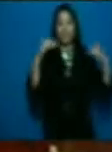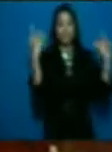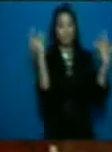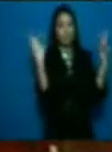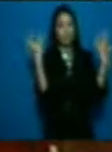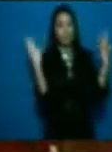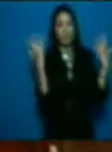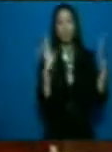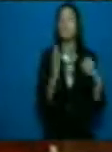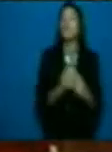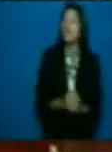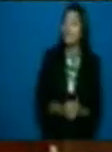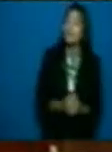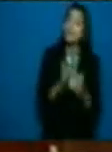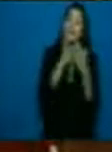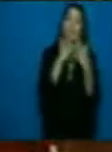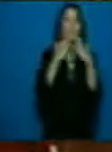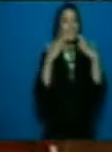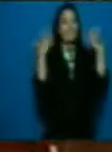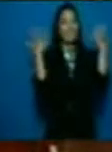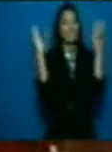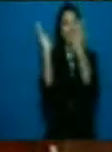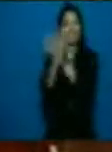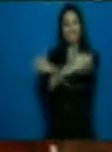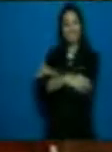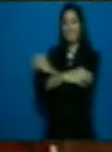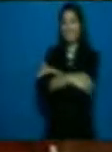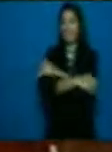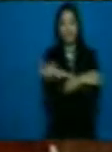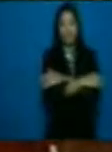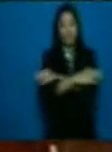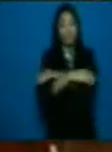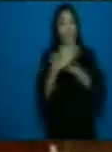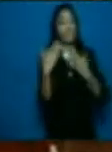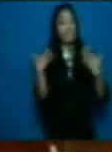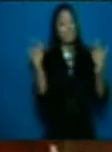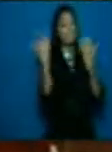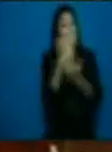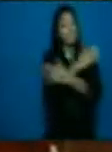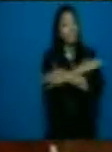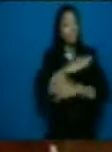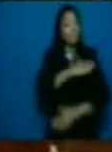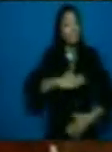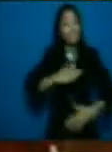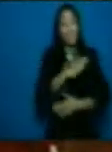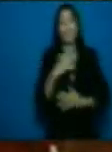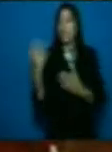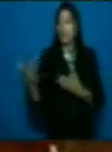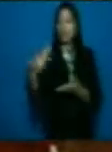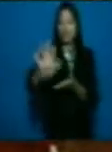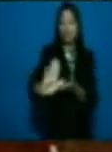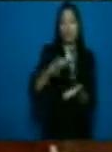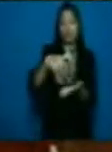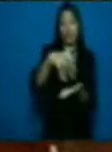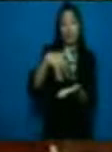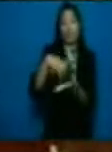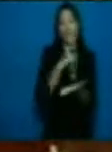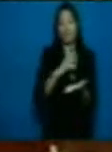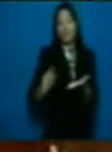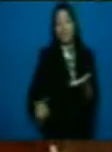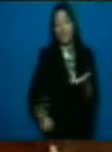felicitar y celebrar si se quiere junto a ustedes fue uno salvadoreño